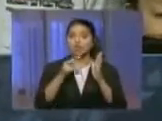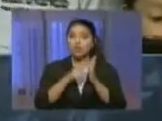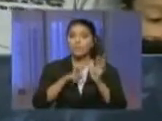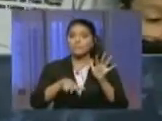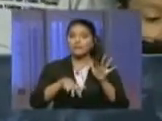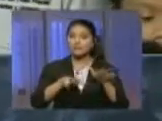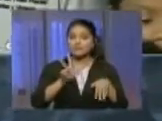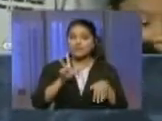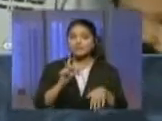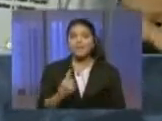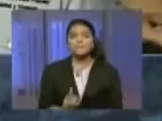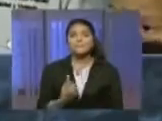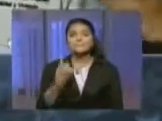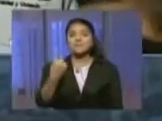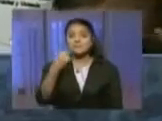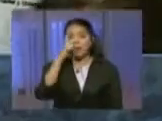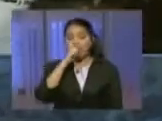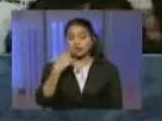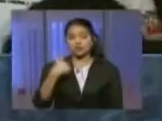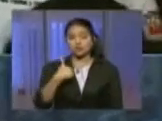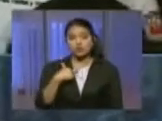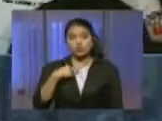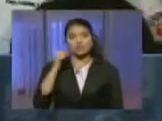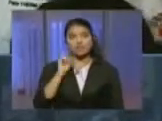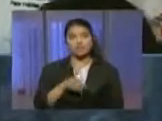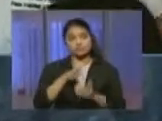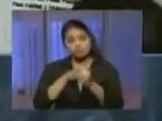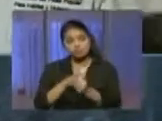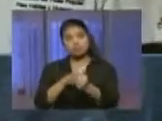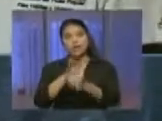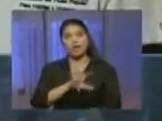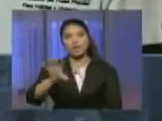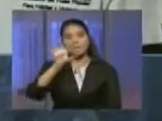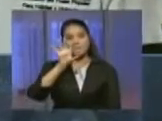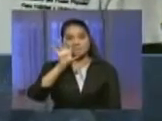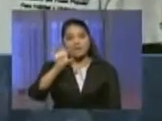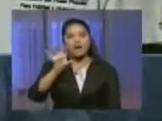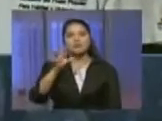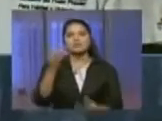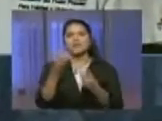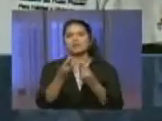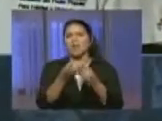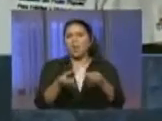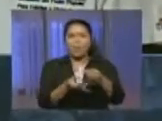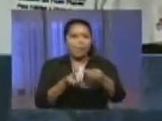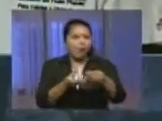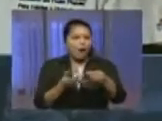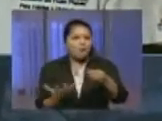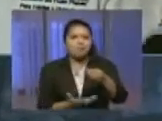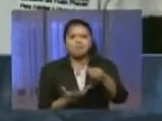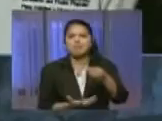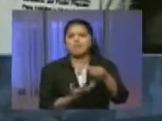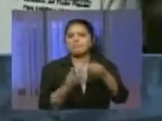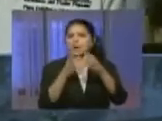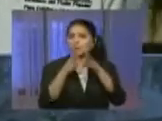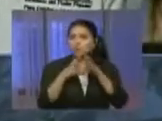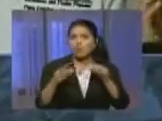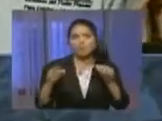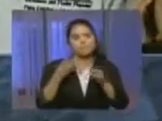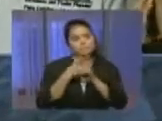que fue el primer año que me tocó a mí conducir la patria con guaris con todas esas cosas pero ahí